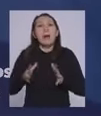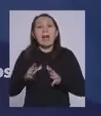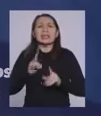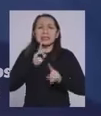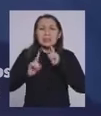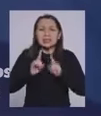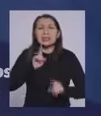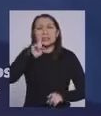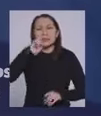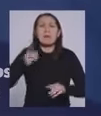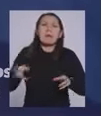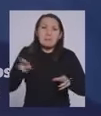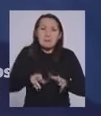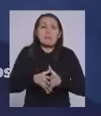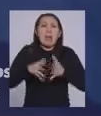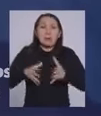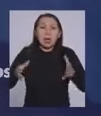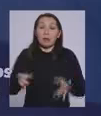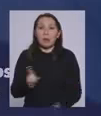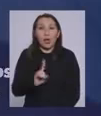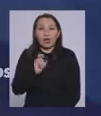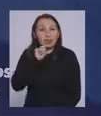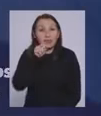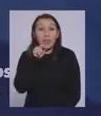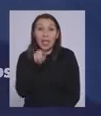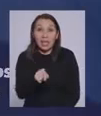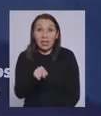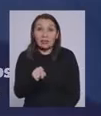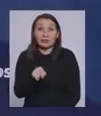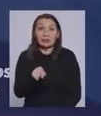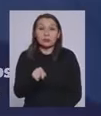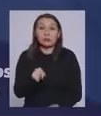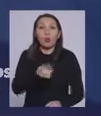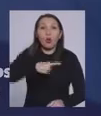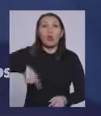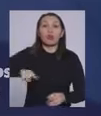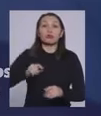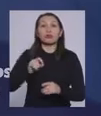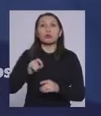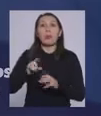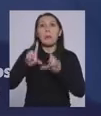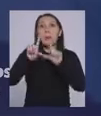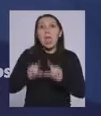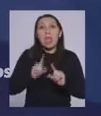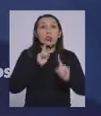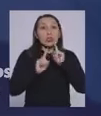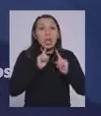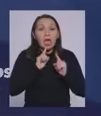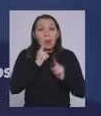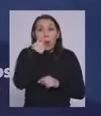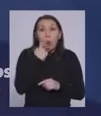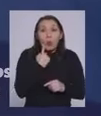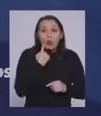PCR, pero no es por eso que estemos, digamos, fallando o